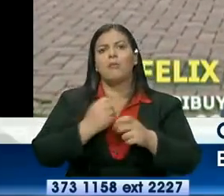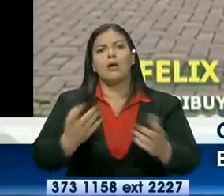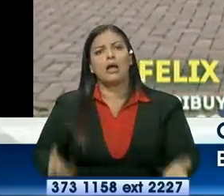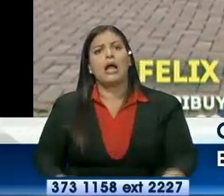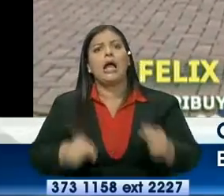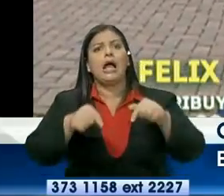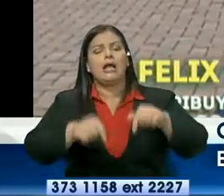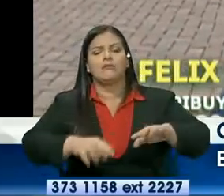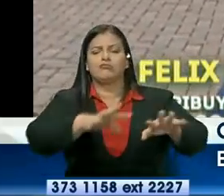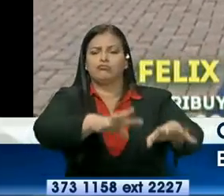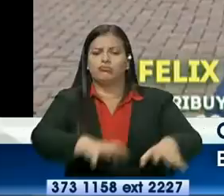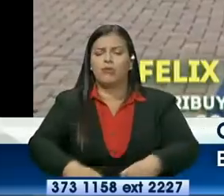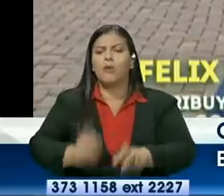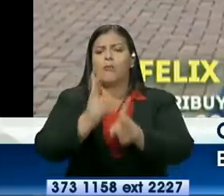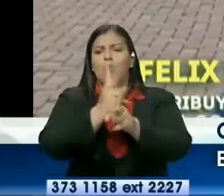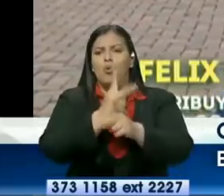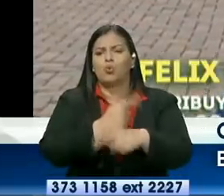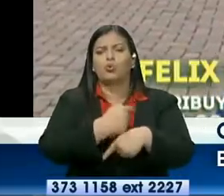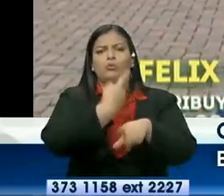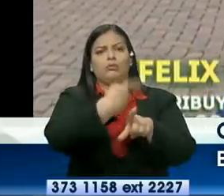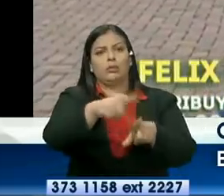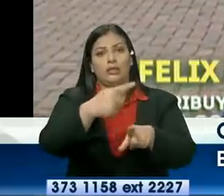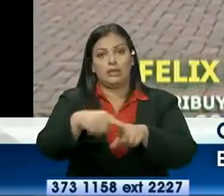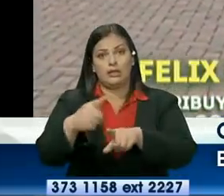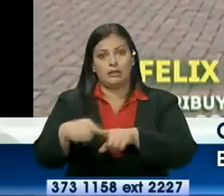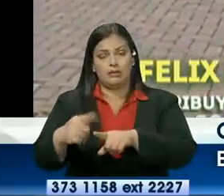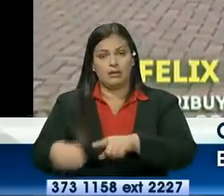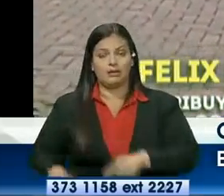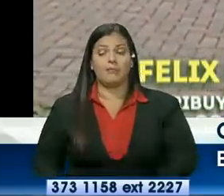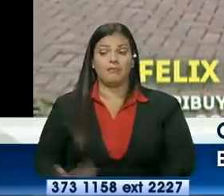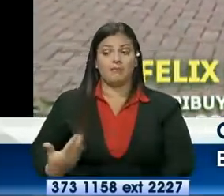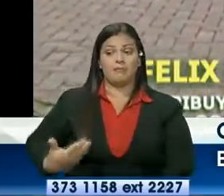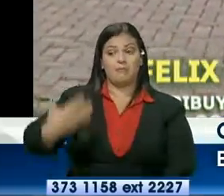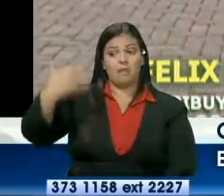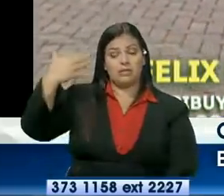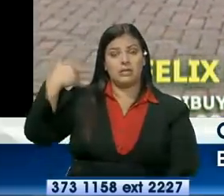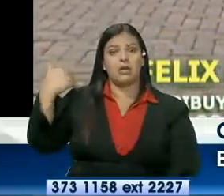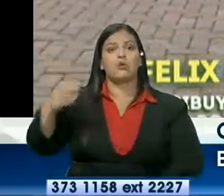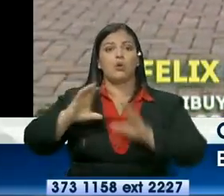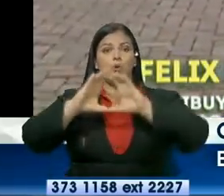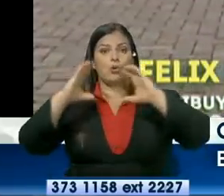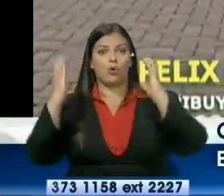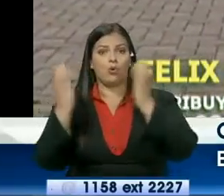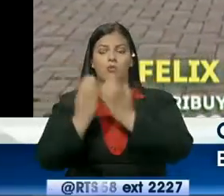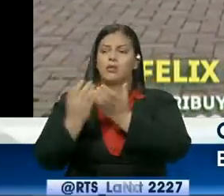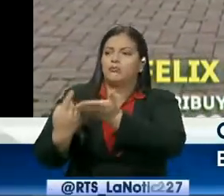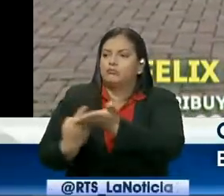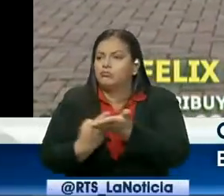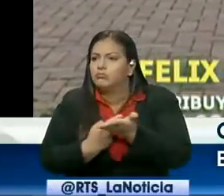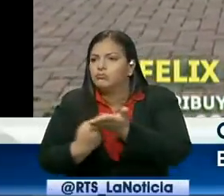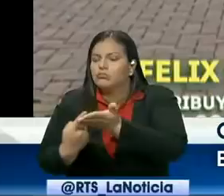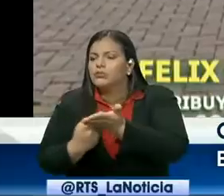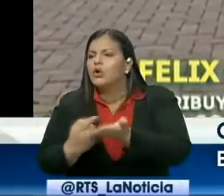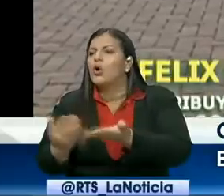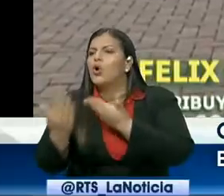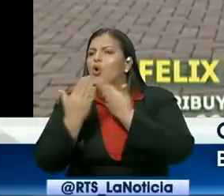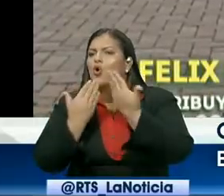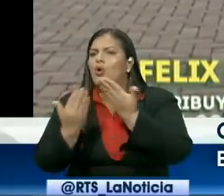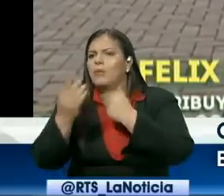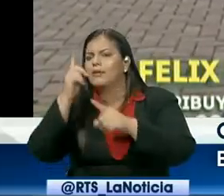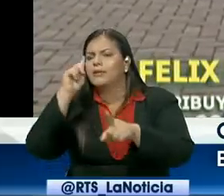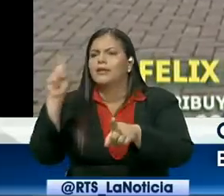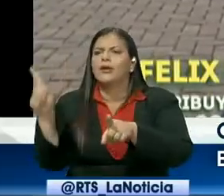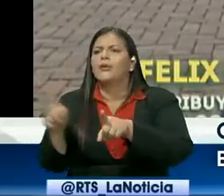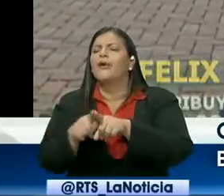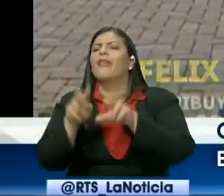acá. Hace un tiempo nos hemos organizado con un comité para poder explotar un recurso muy